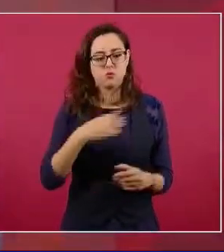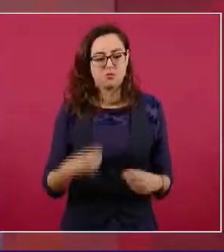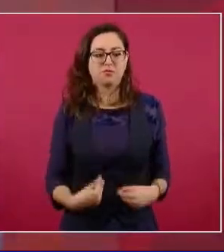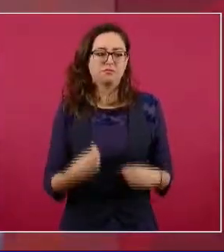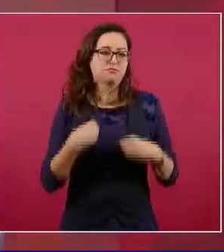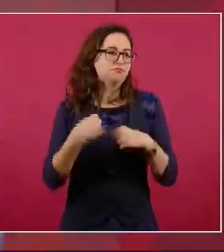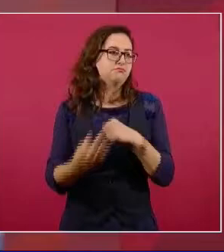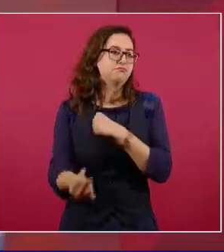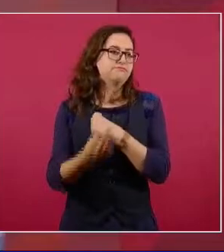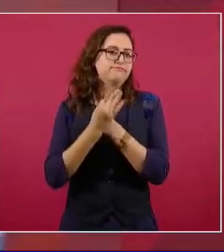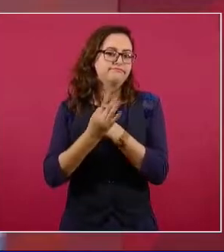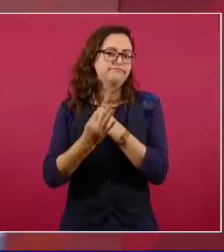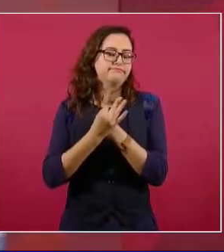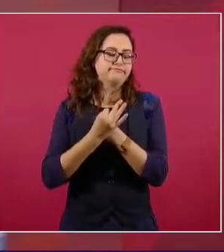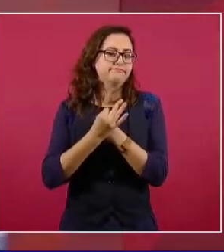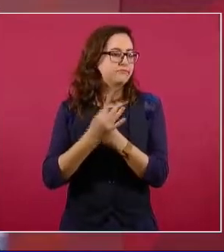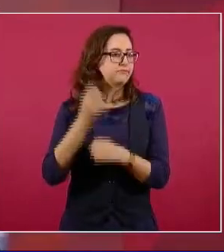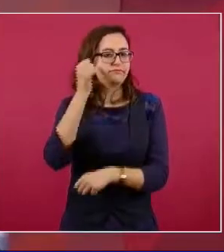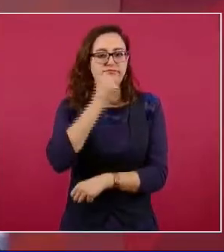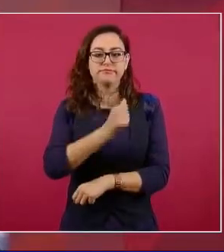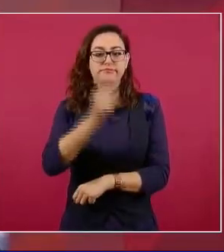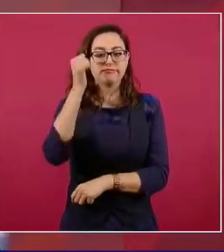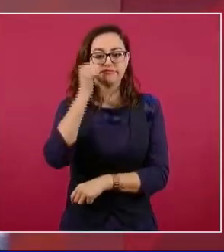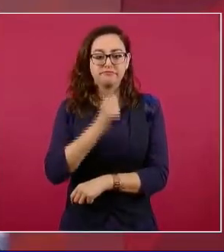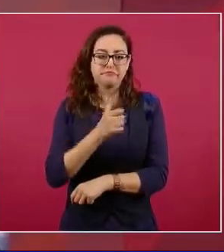una recompensa.